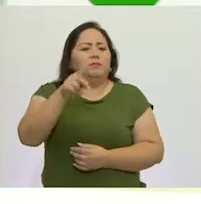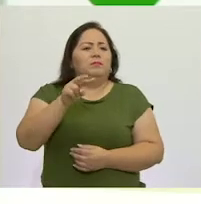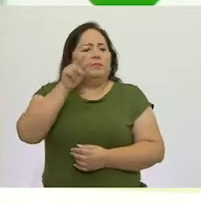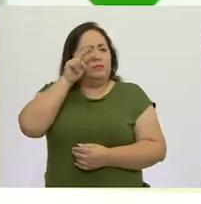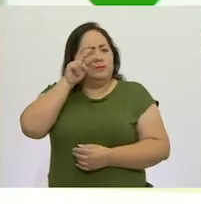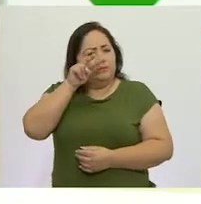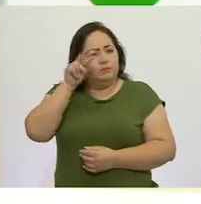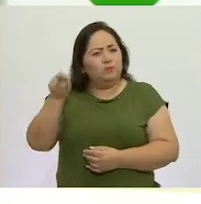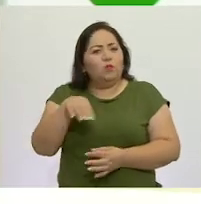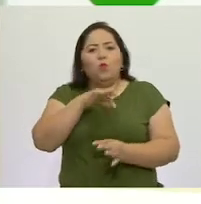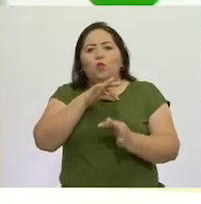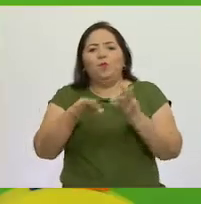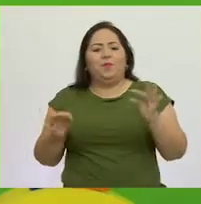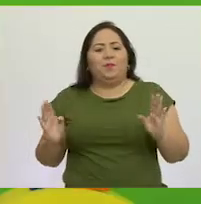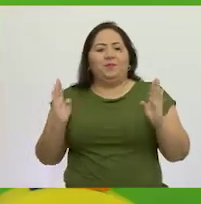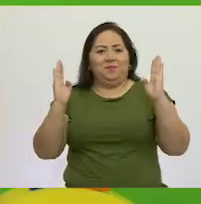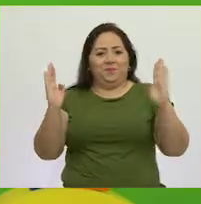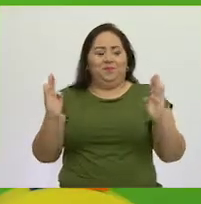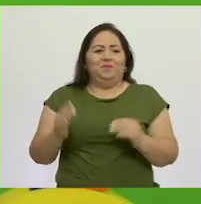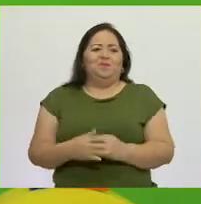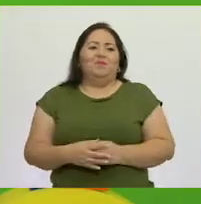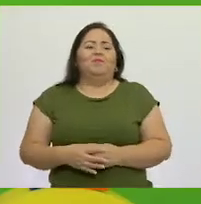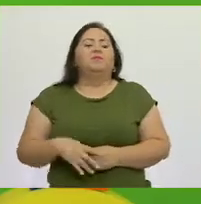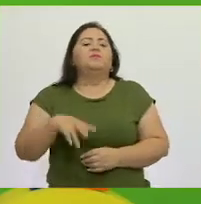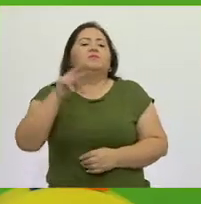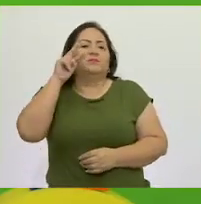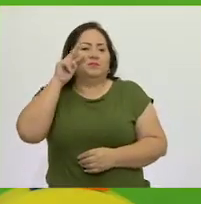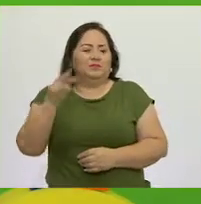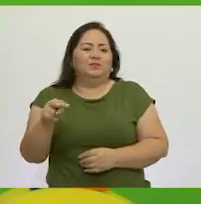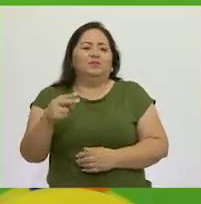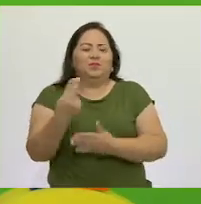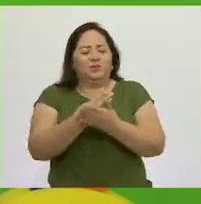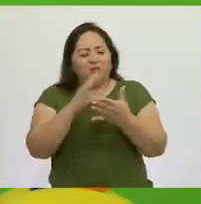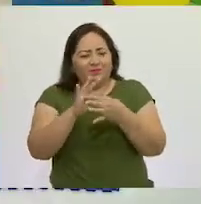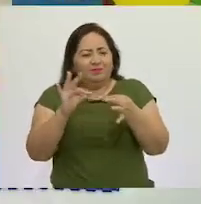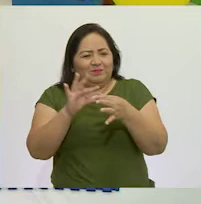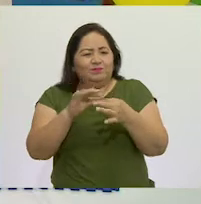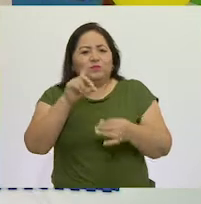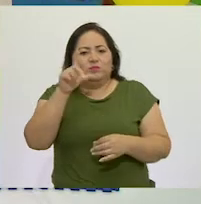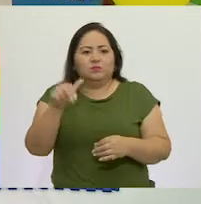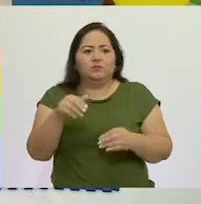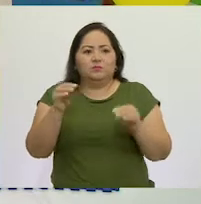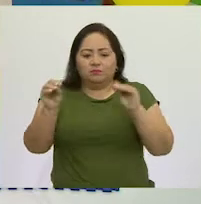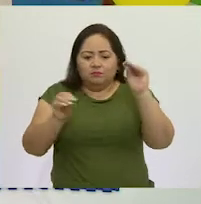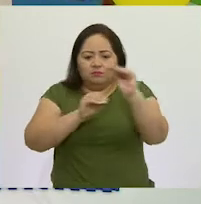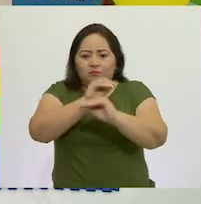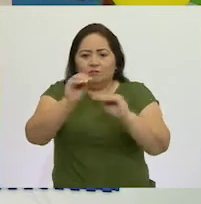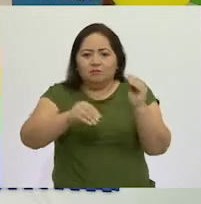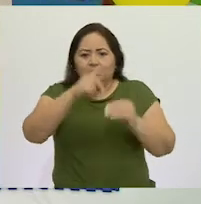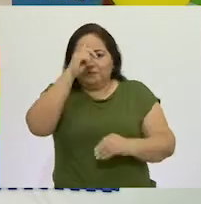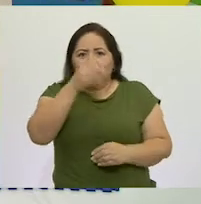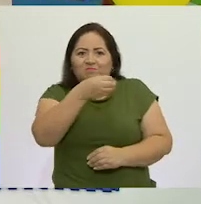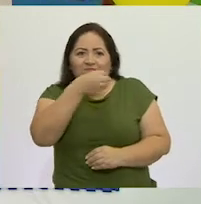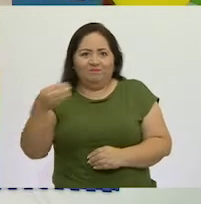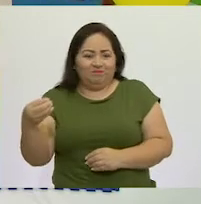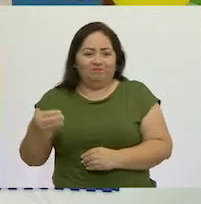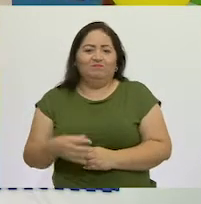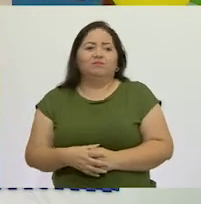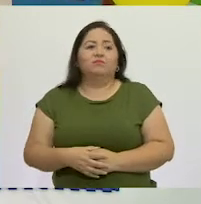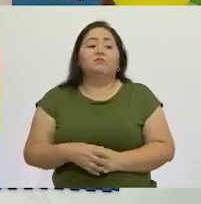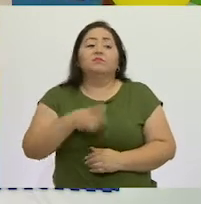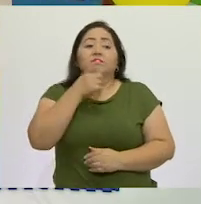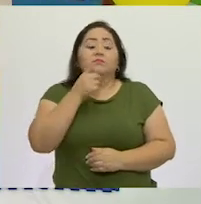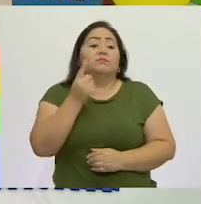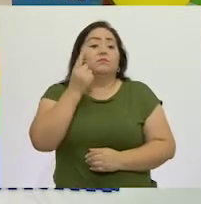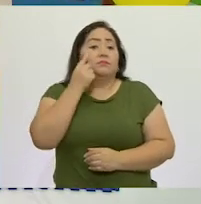Observemos nuestra última pintura. Ahora veremos segmentos de ella y tendremos que acomodarlos para armarla. Fíjate